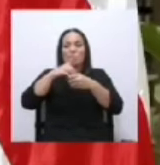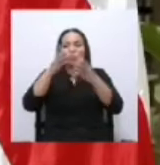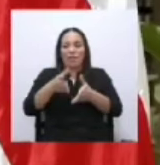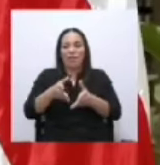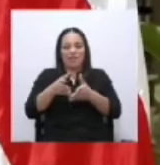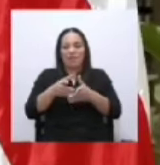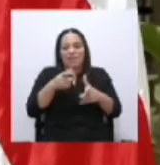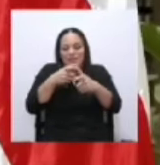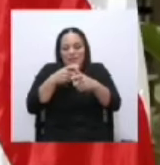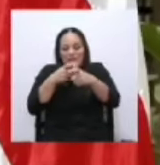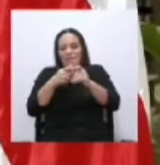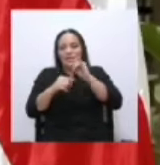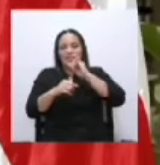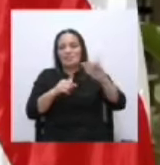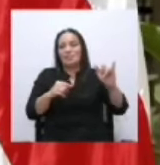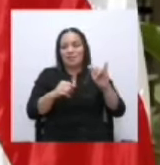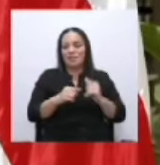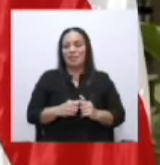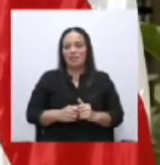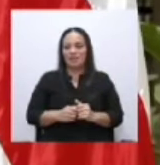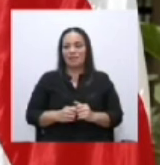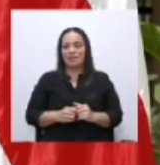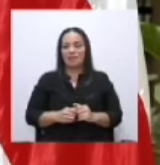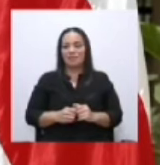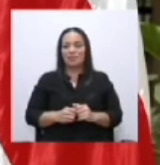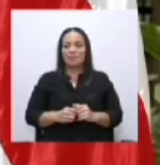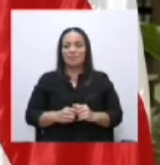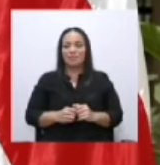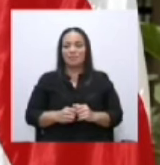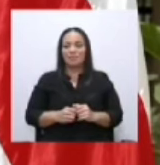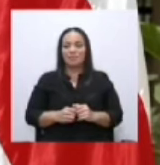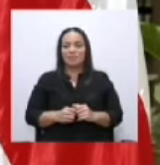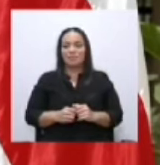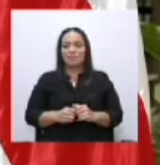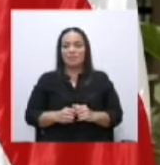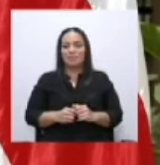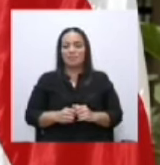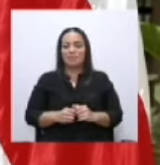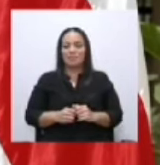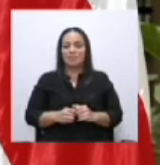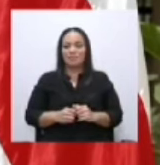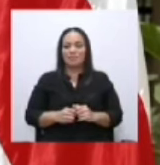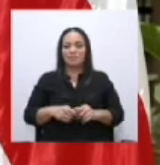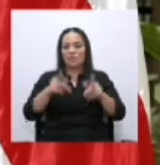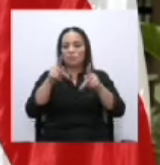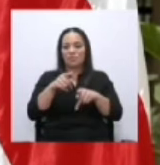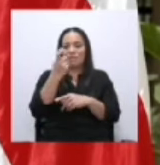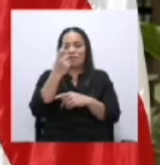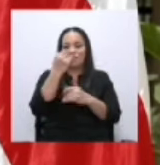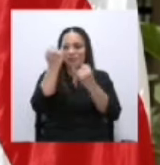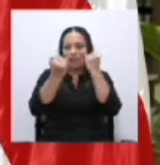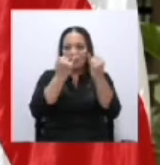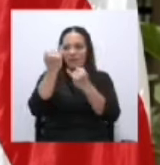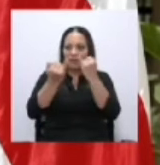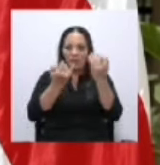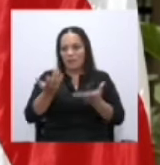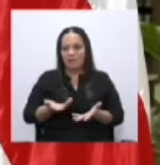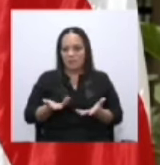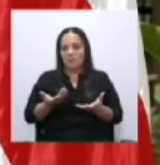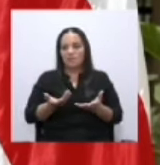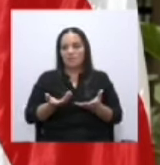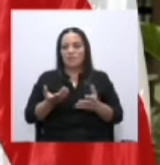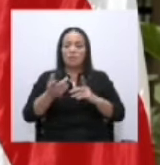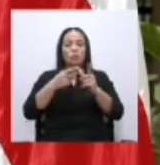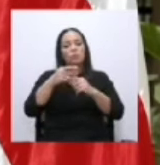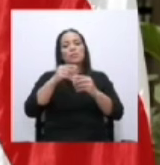izquierda que ante falta de ideas se refugia en